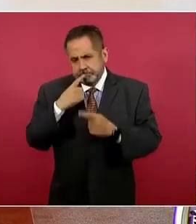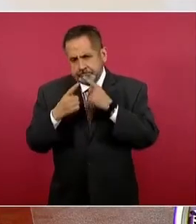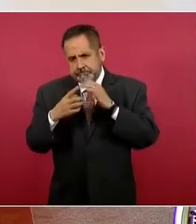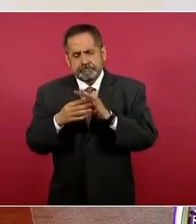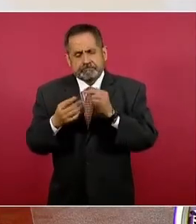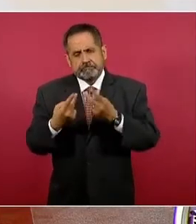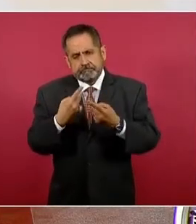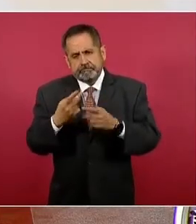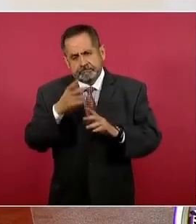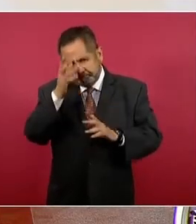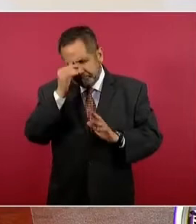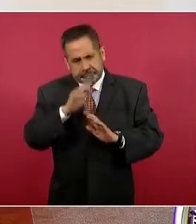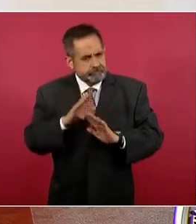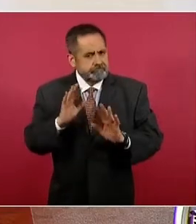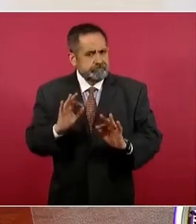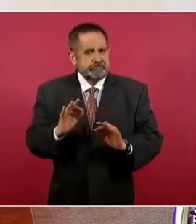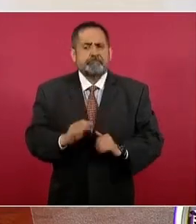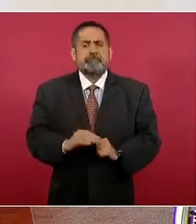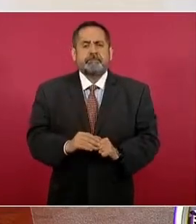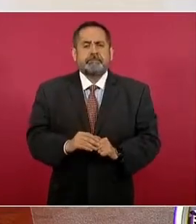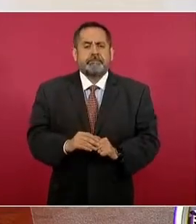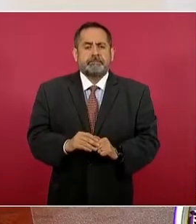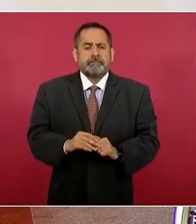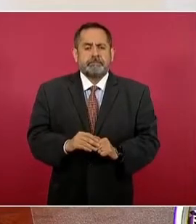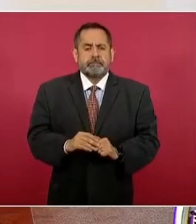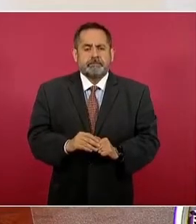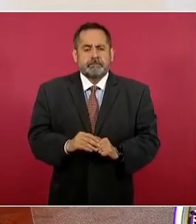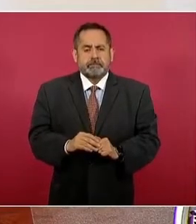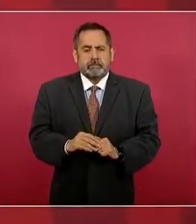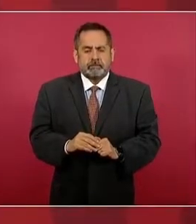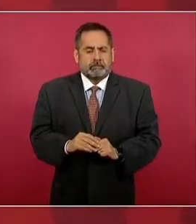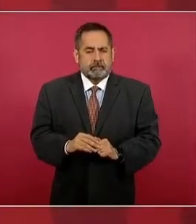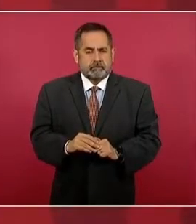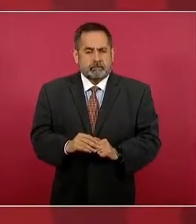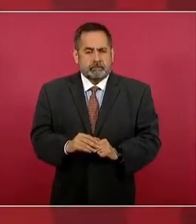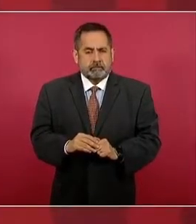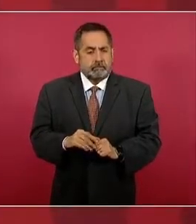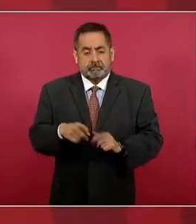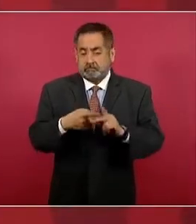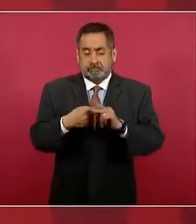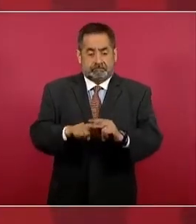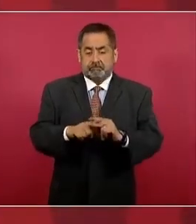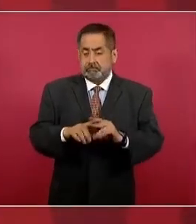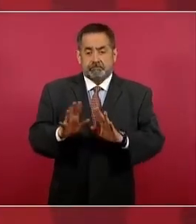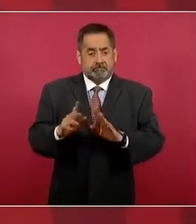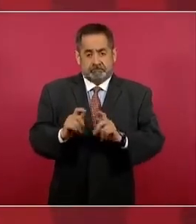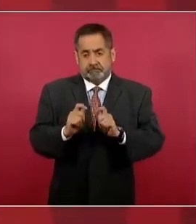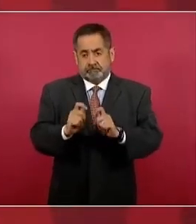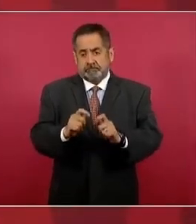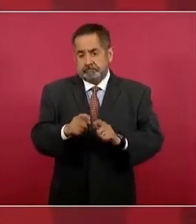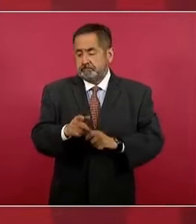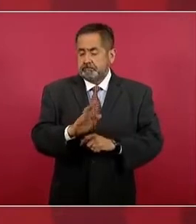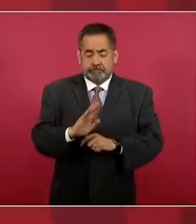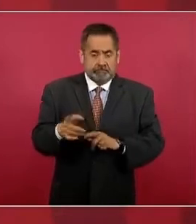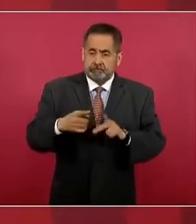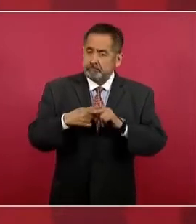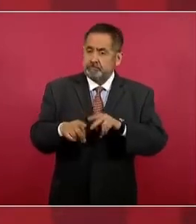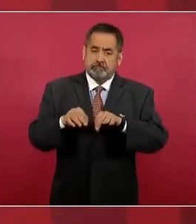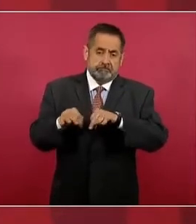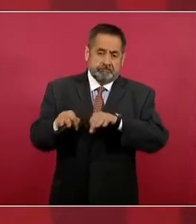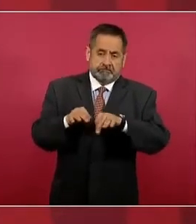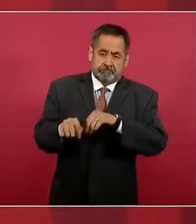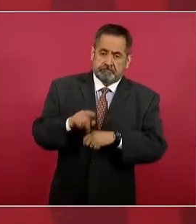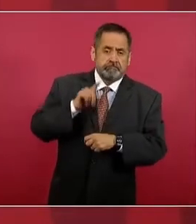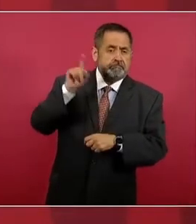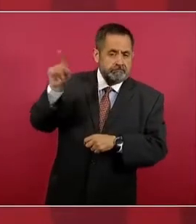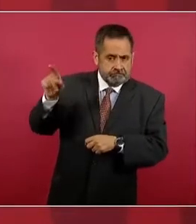conversamos y ya va a empezar a trabajar,